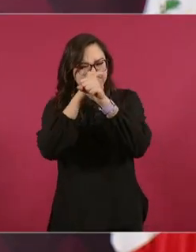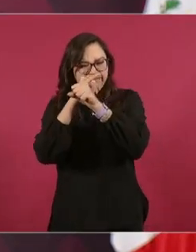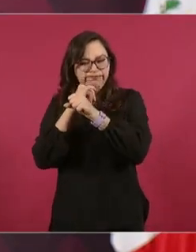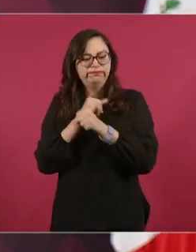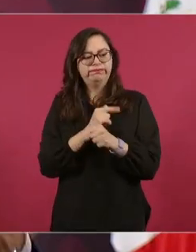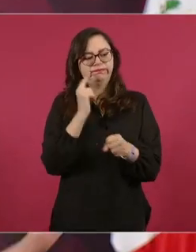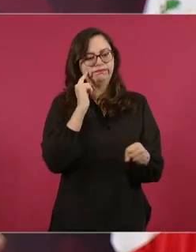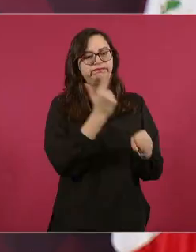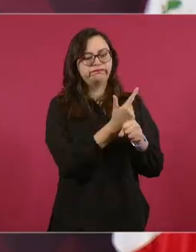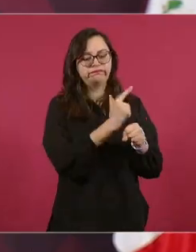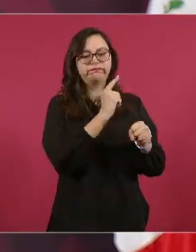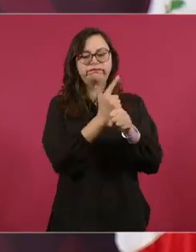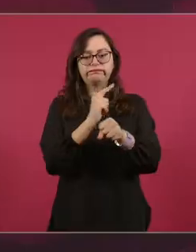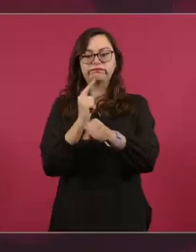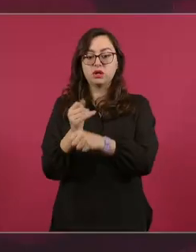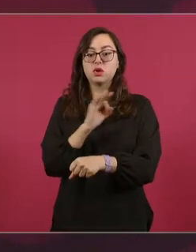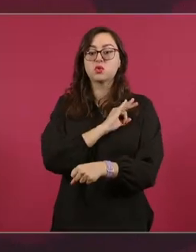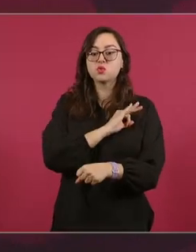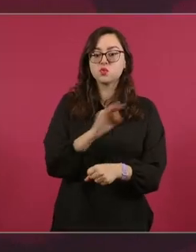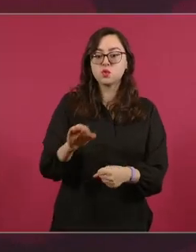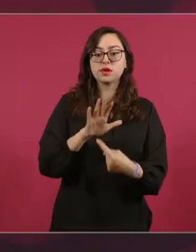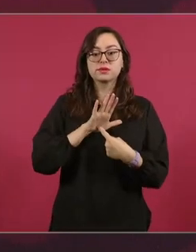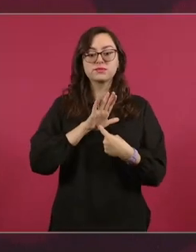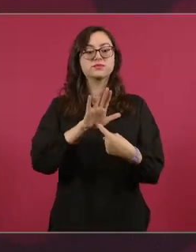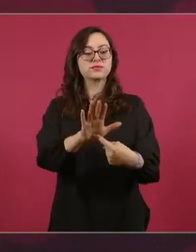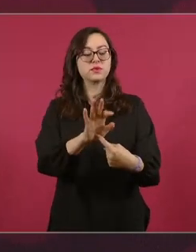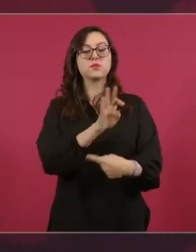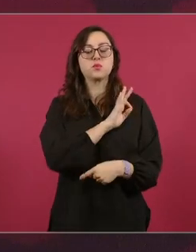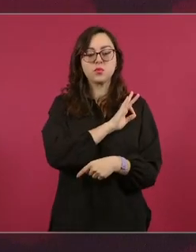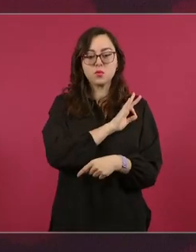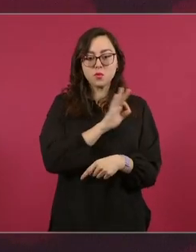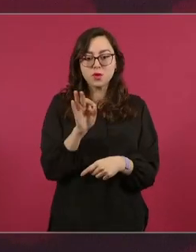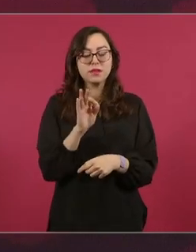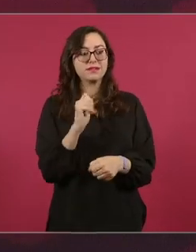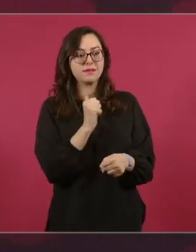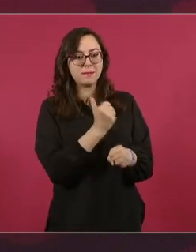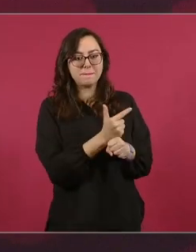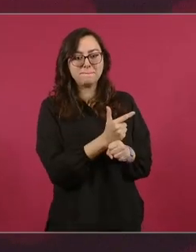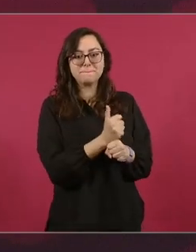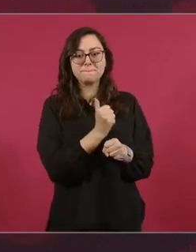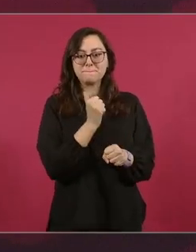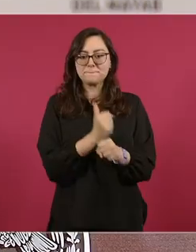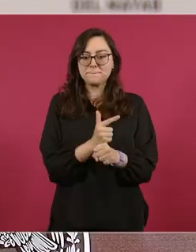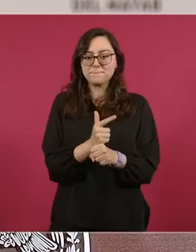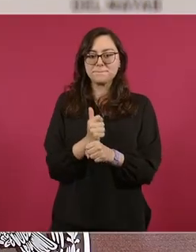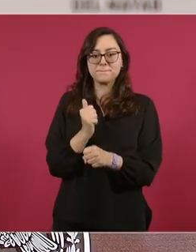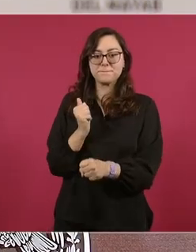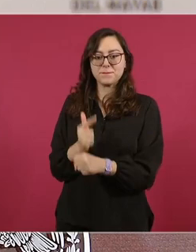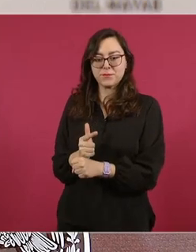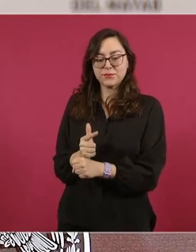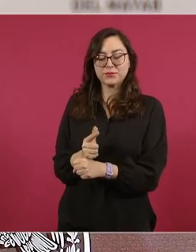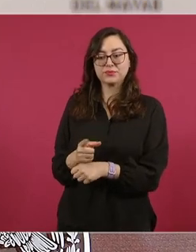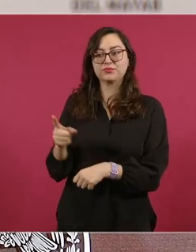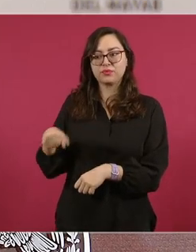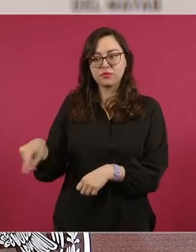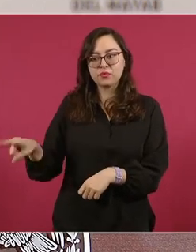Y sí se puede, porque hay jóvenes muy